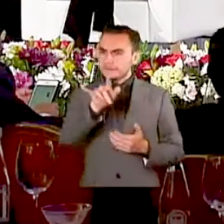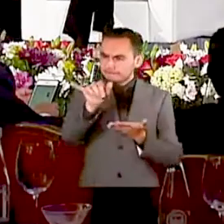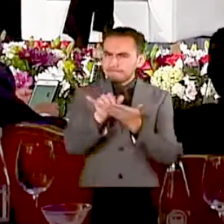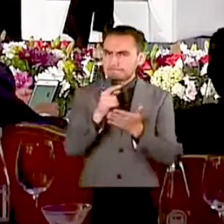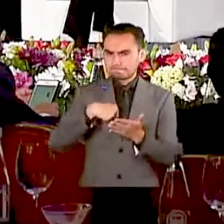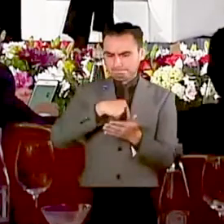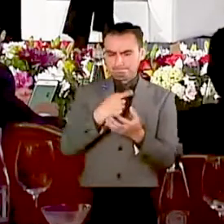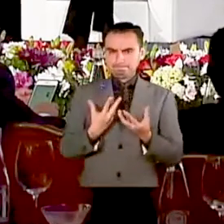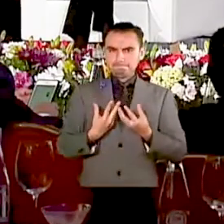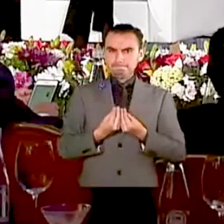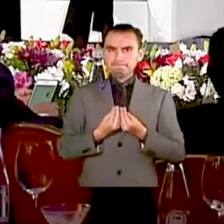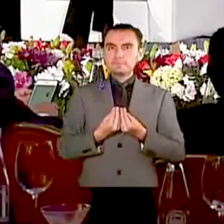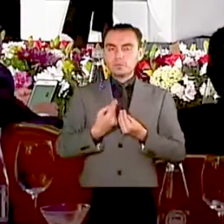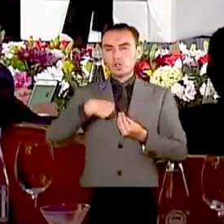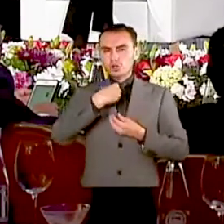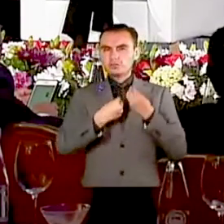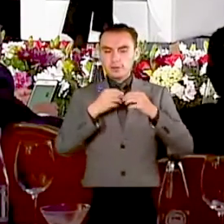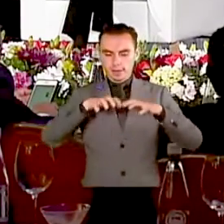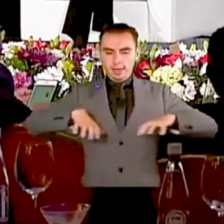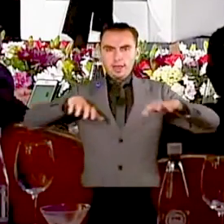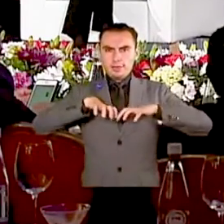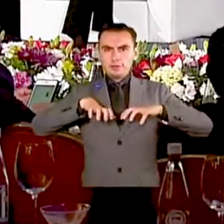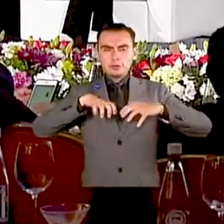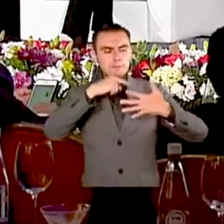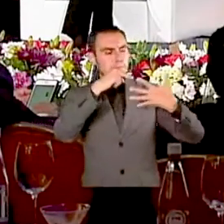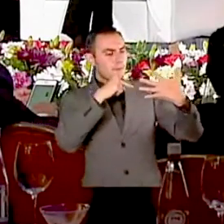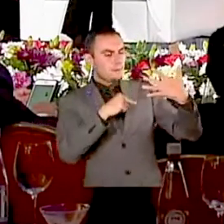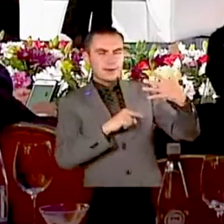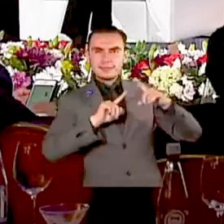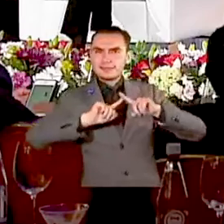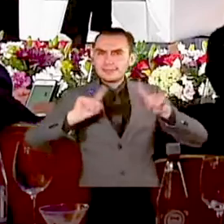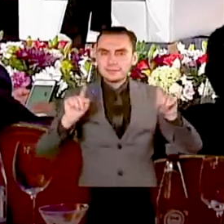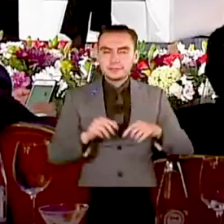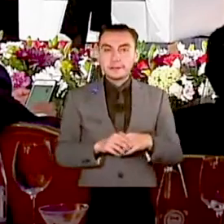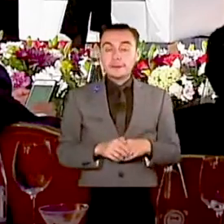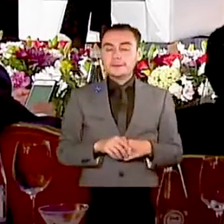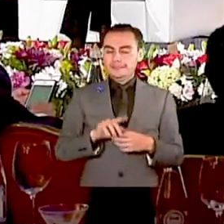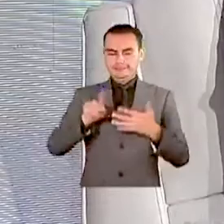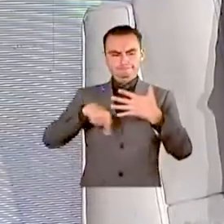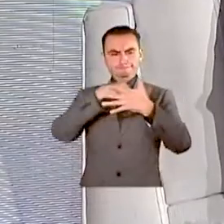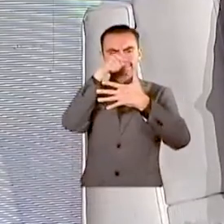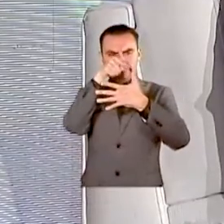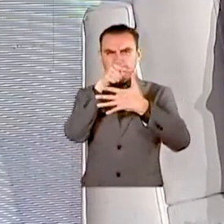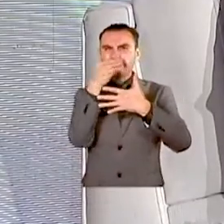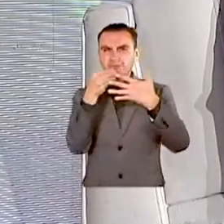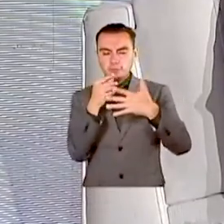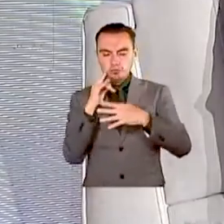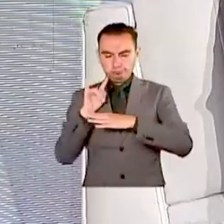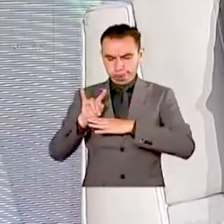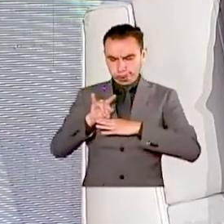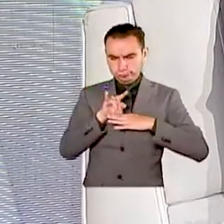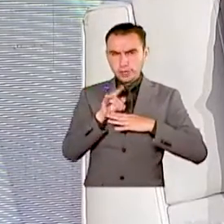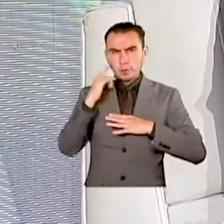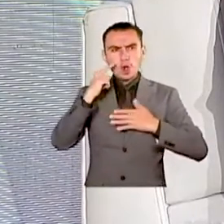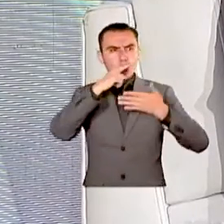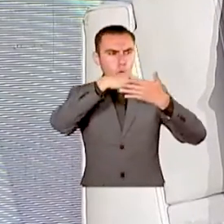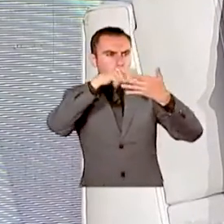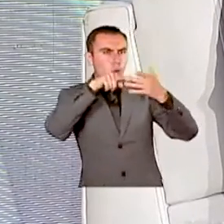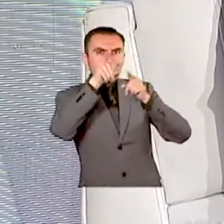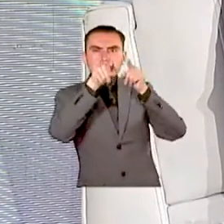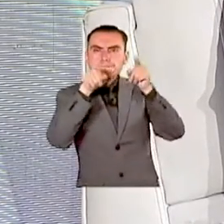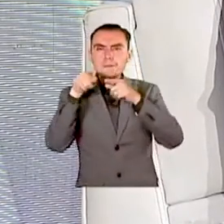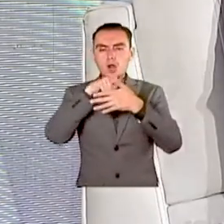delegada tenemos varias líneas de acción. La principal que usted me ha encomendado es la vigilancia de la contratación